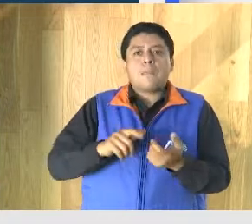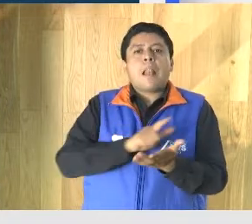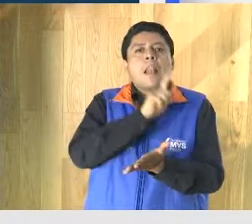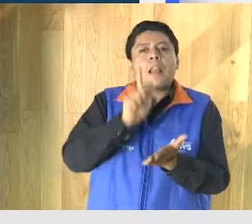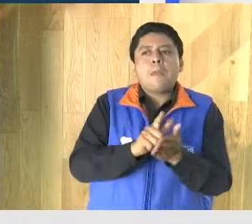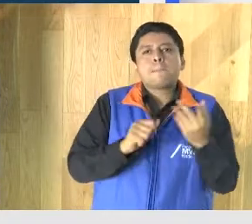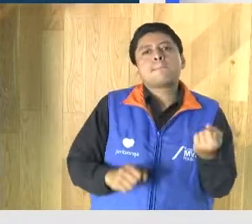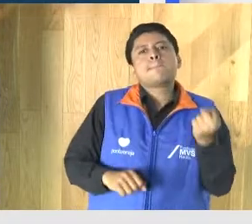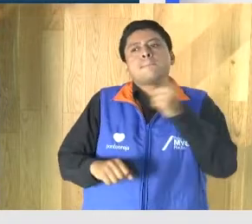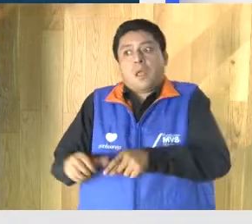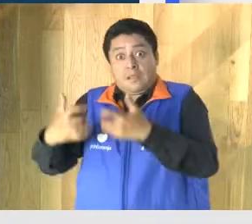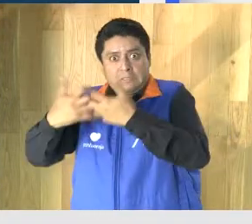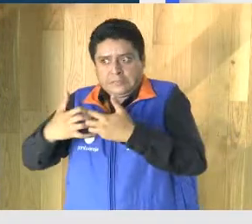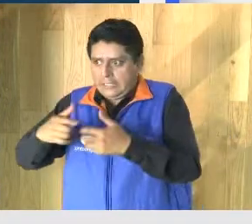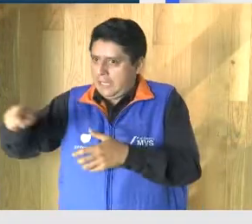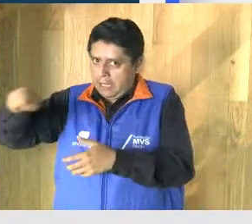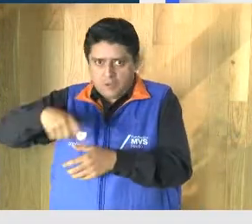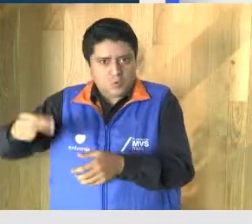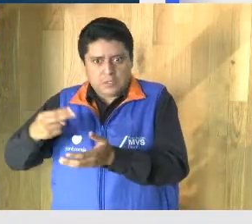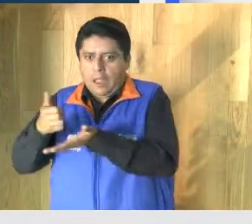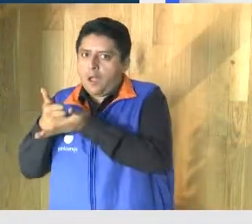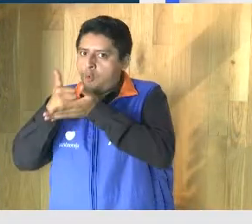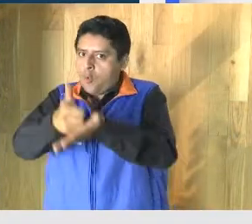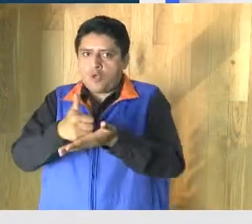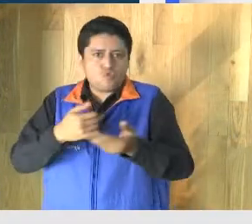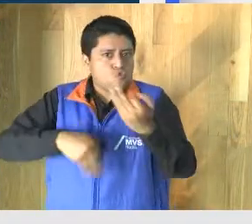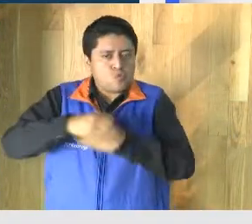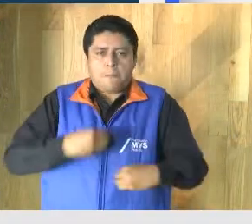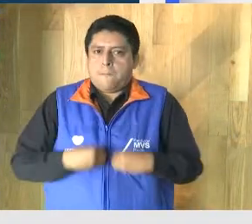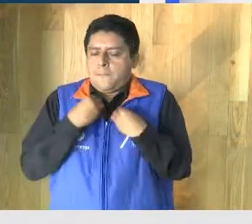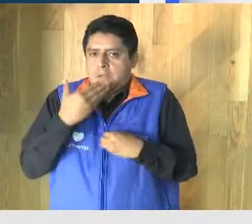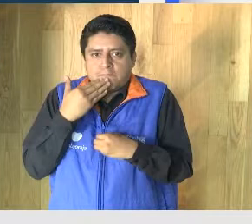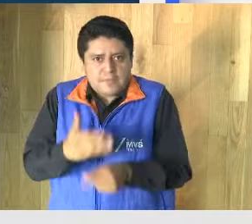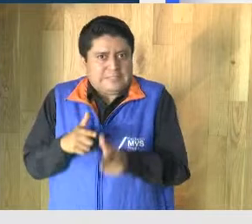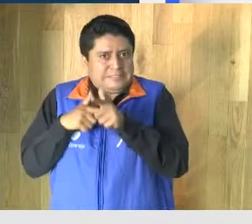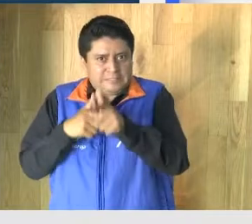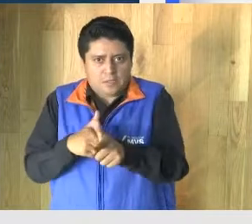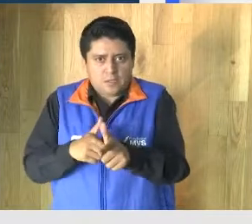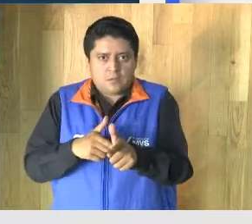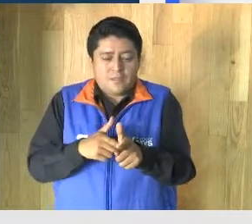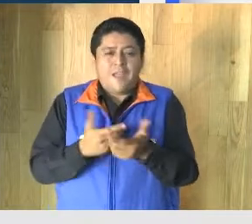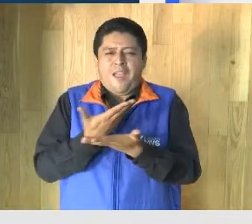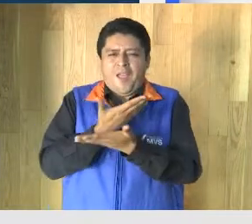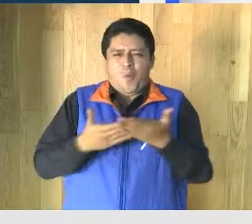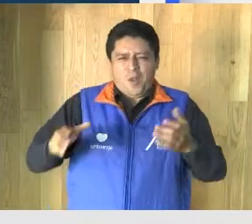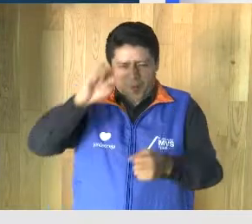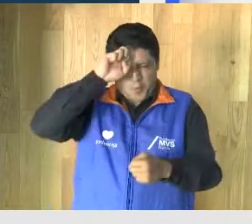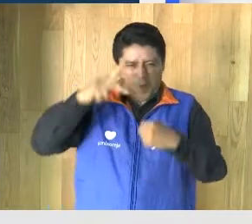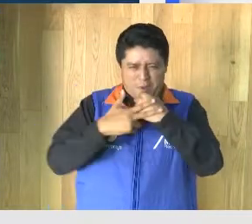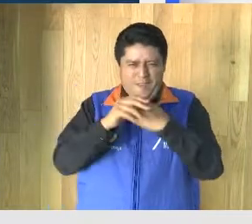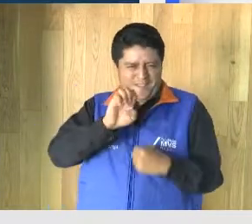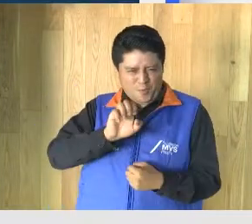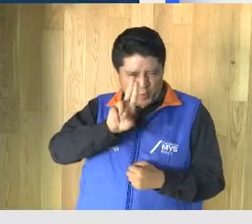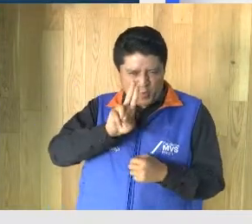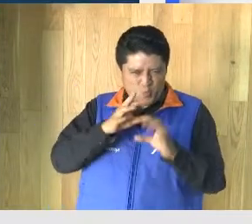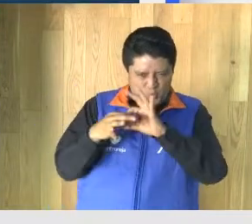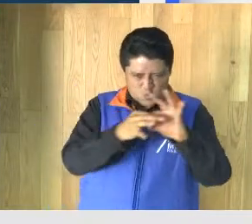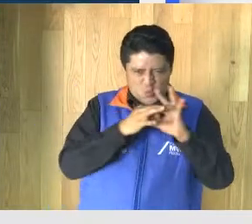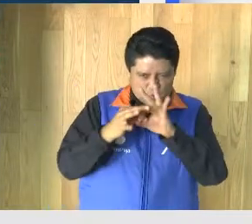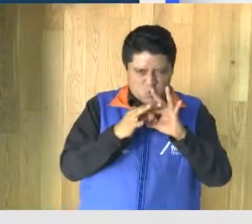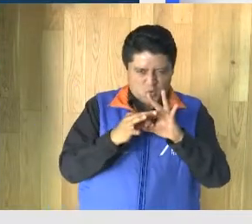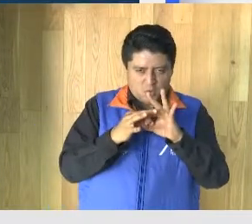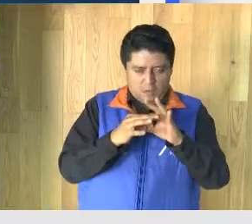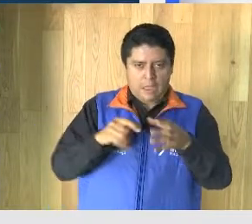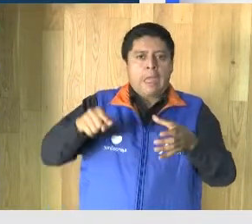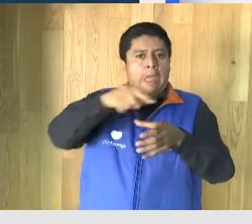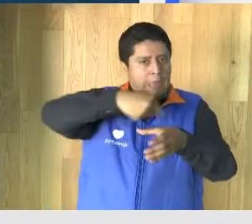marchas forzadas esa transformación porque bueno, pues la Unión Europea está legislando con muchísima ambición vinculado